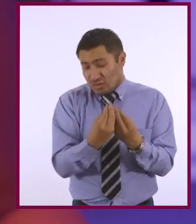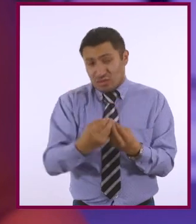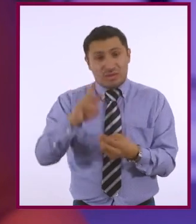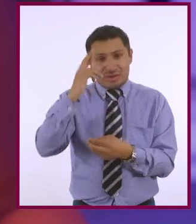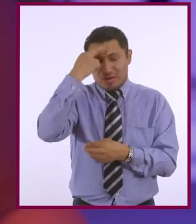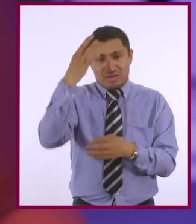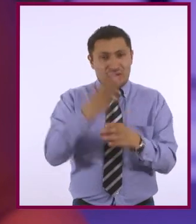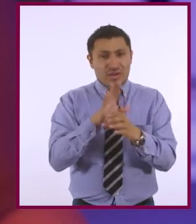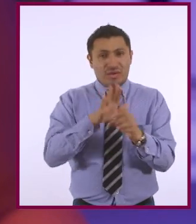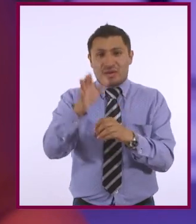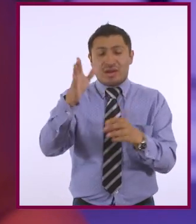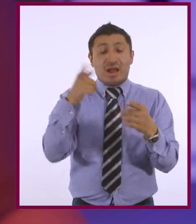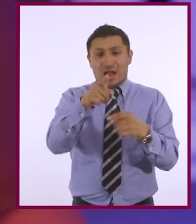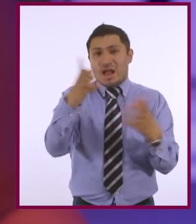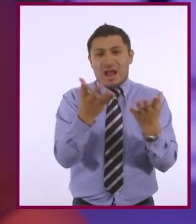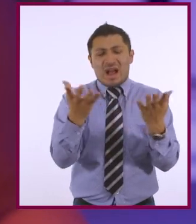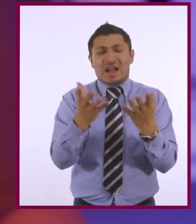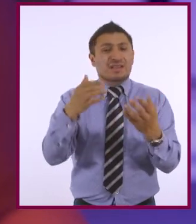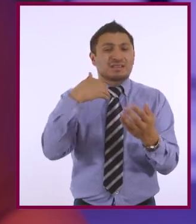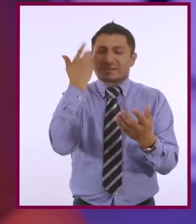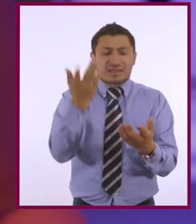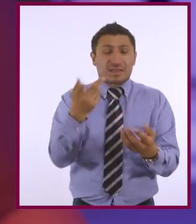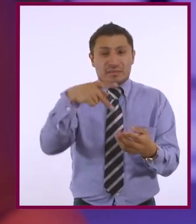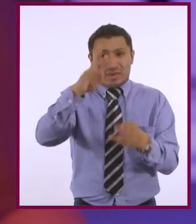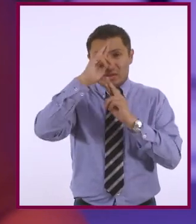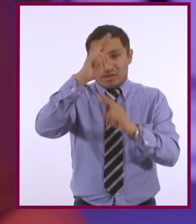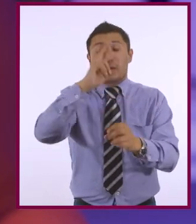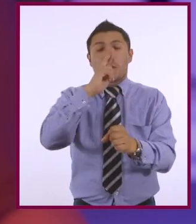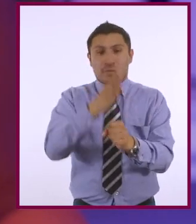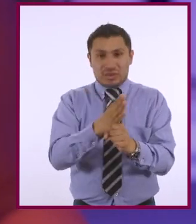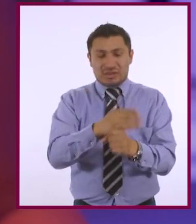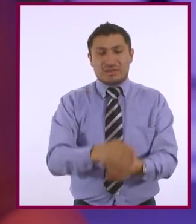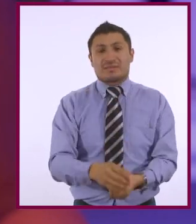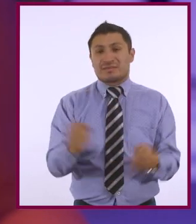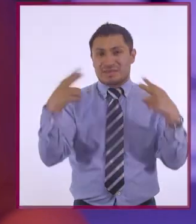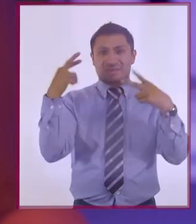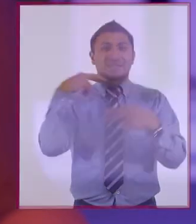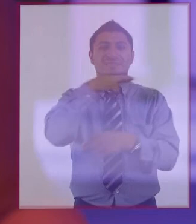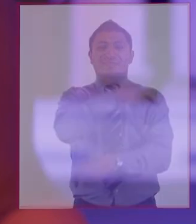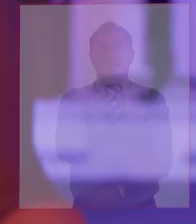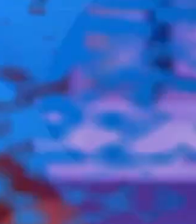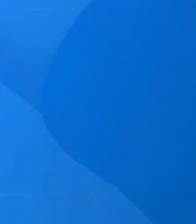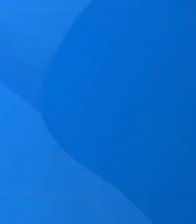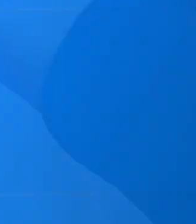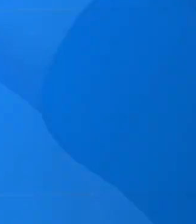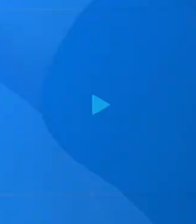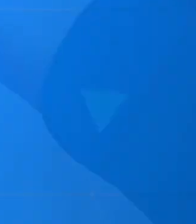recuerden que hagan lo que más les guste, pero siempre con responsabilidad. ¡Hasta la próxima!